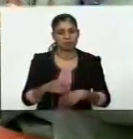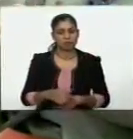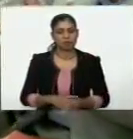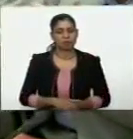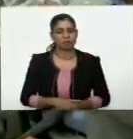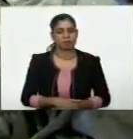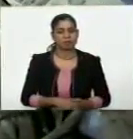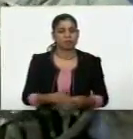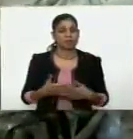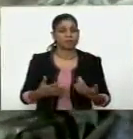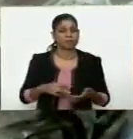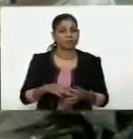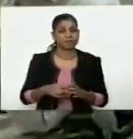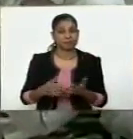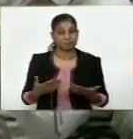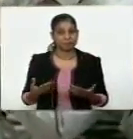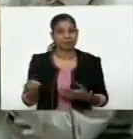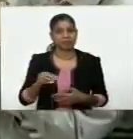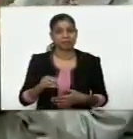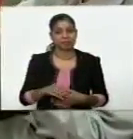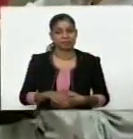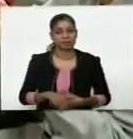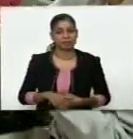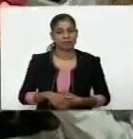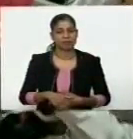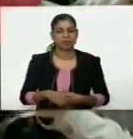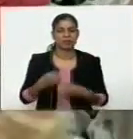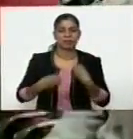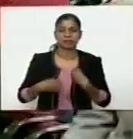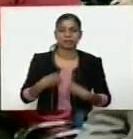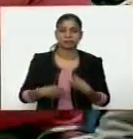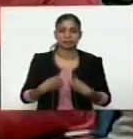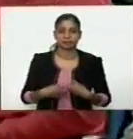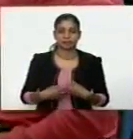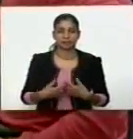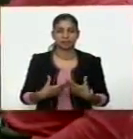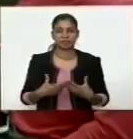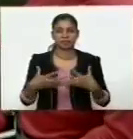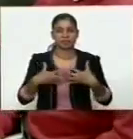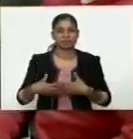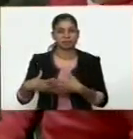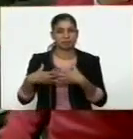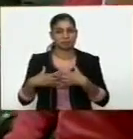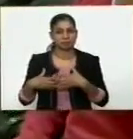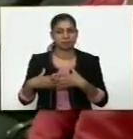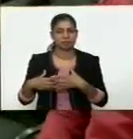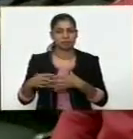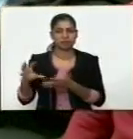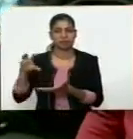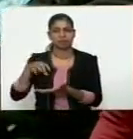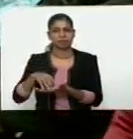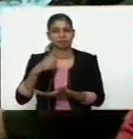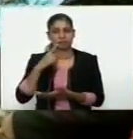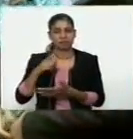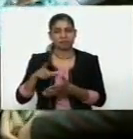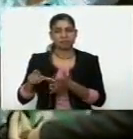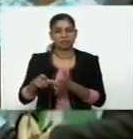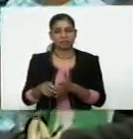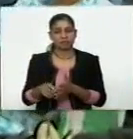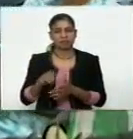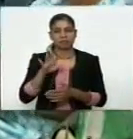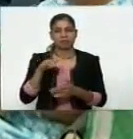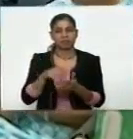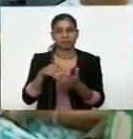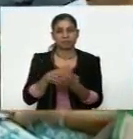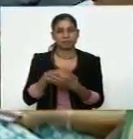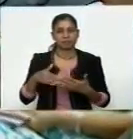Pero no solamente eso. Es que la preocupación que subyace en el Pentágono, en el Departamento del Tesoro, en el Departamento de Estado, es que esos 5 mil